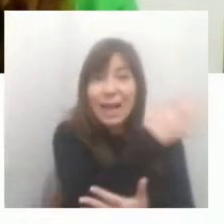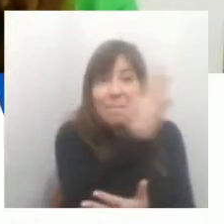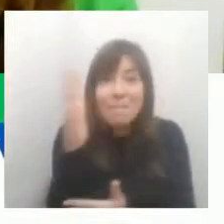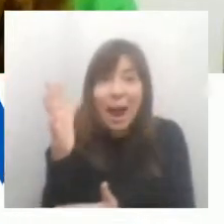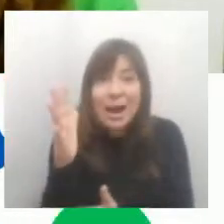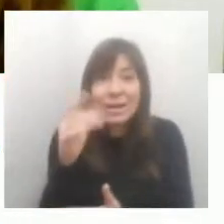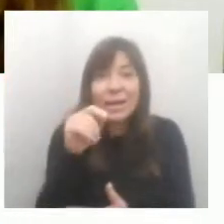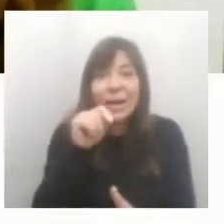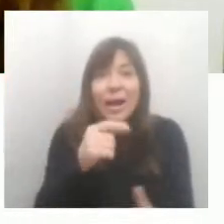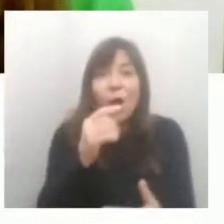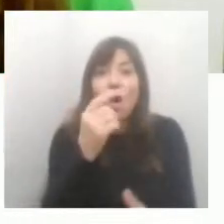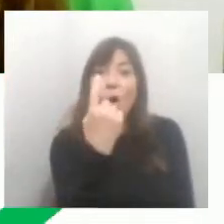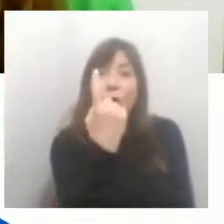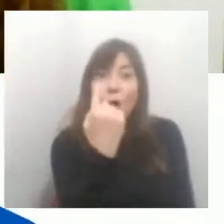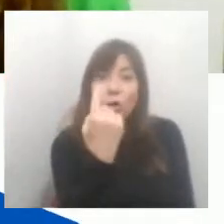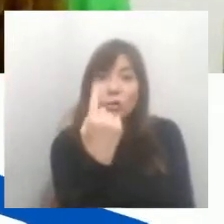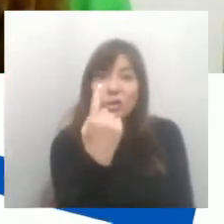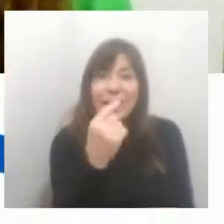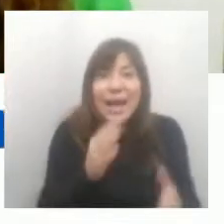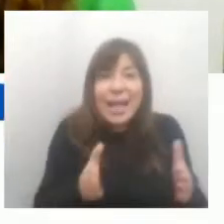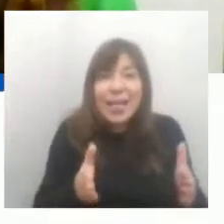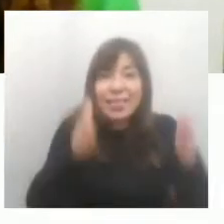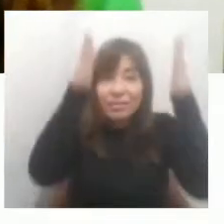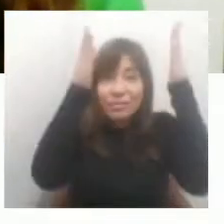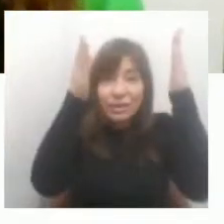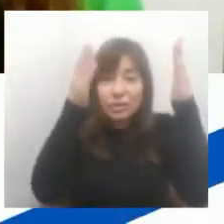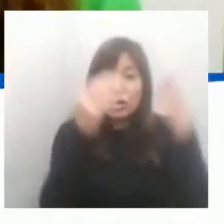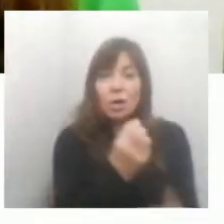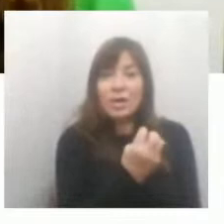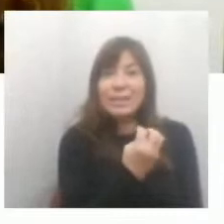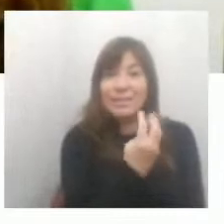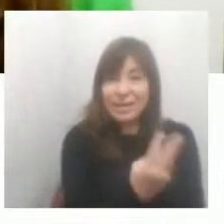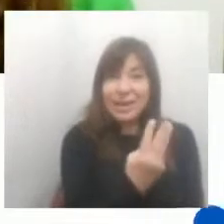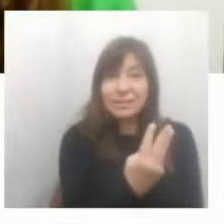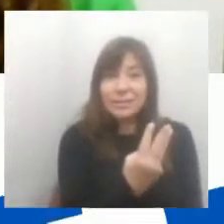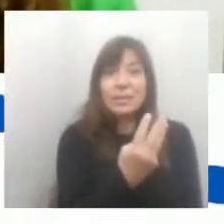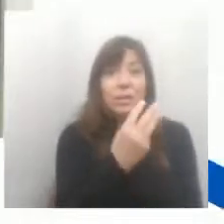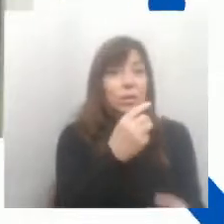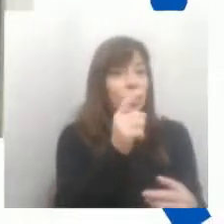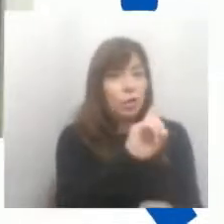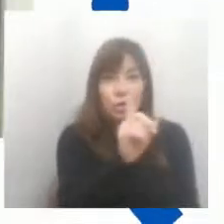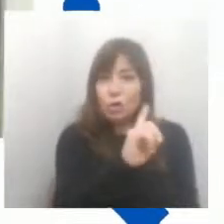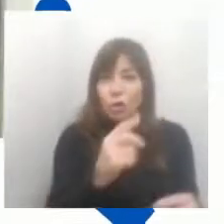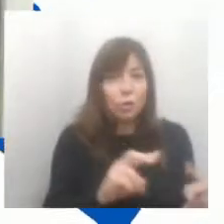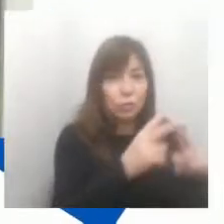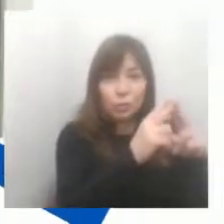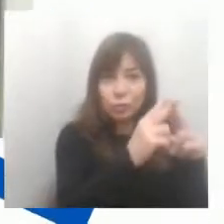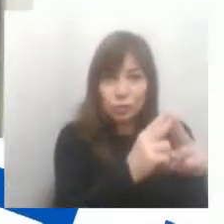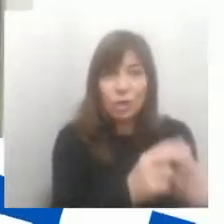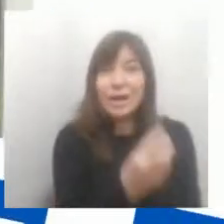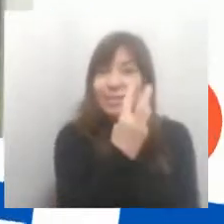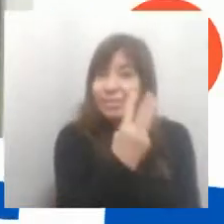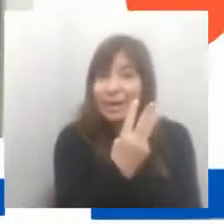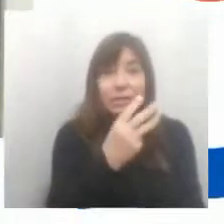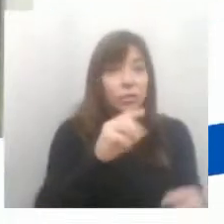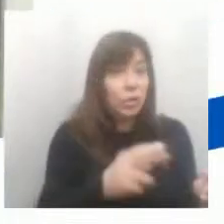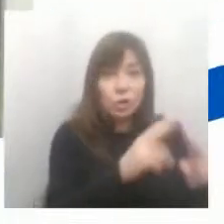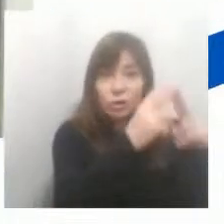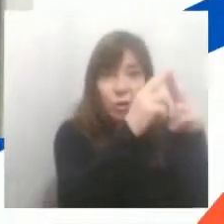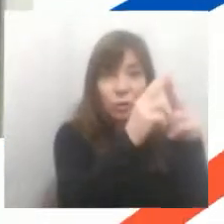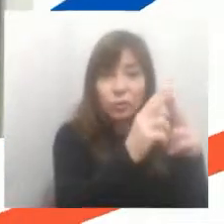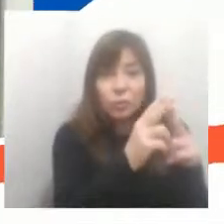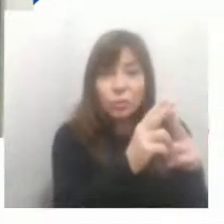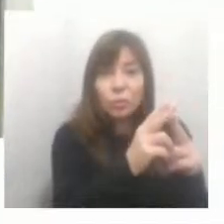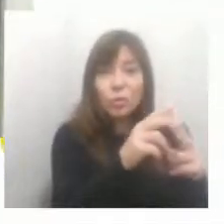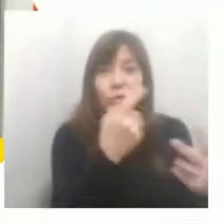originalmente por 11 edificios, de los cuales 3 no se construyeron. Déjenme contarles que esos 3 que no se construyeron consistieron